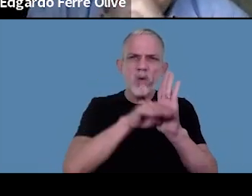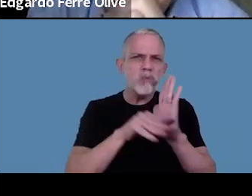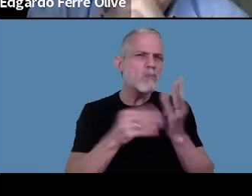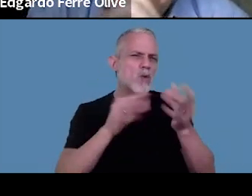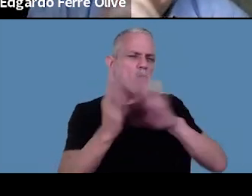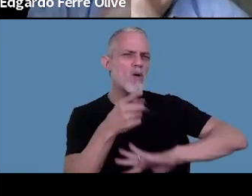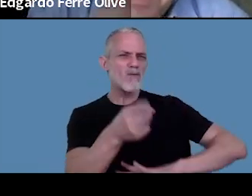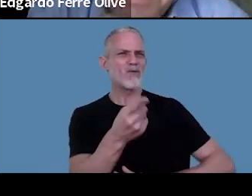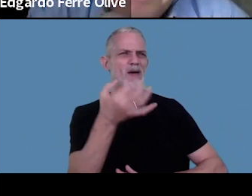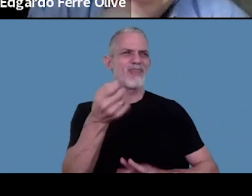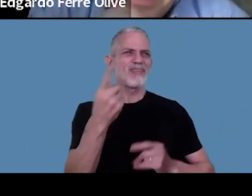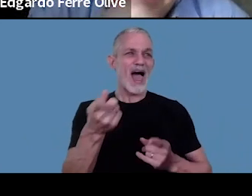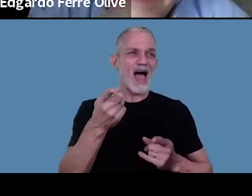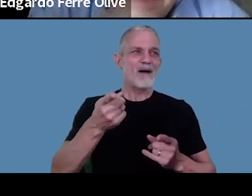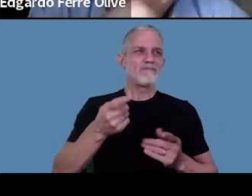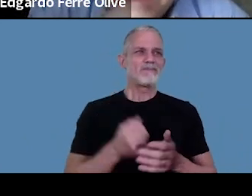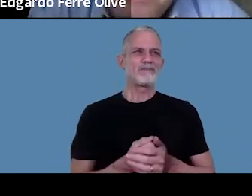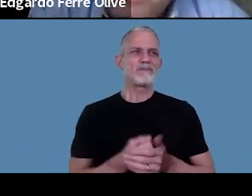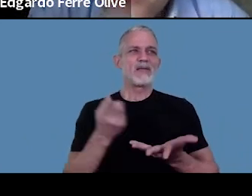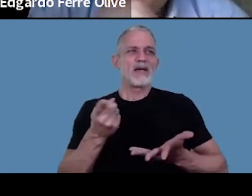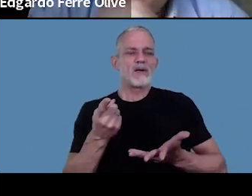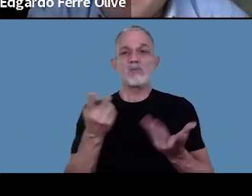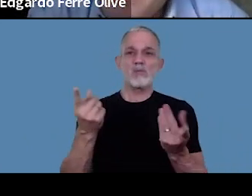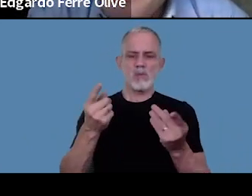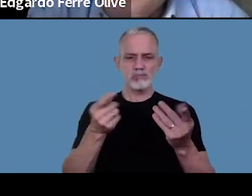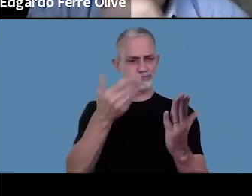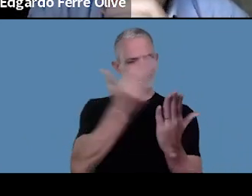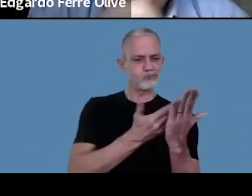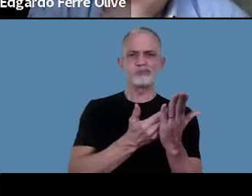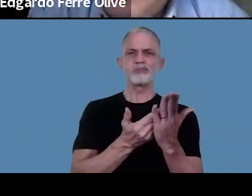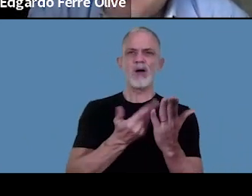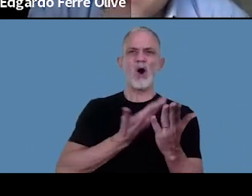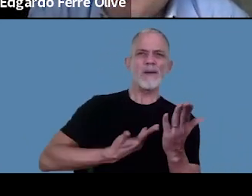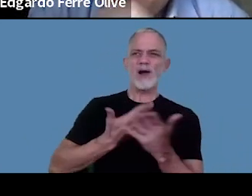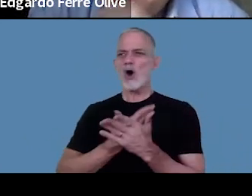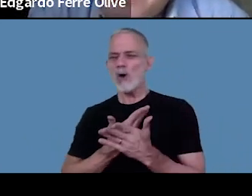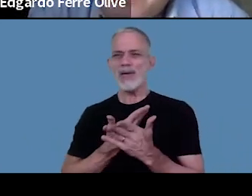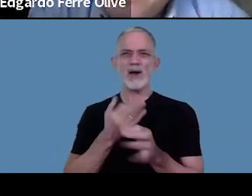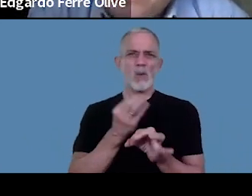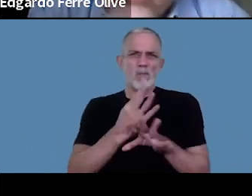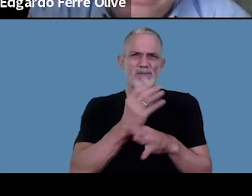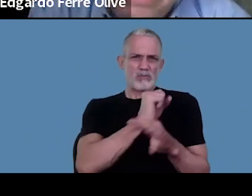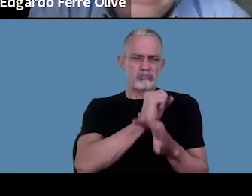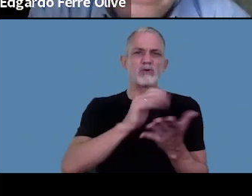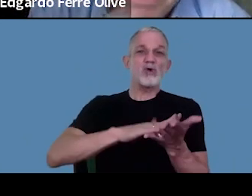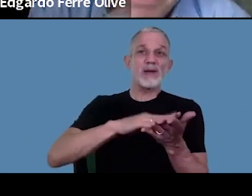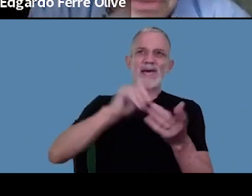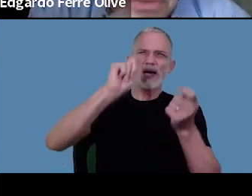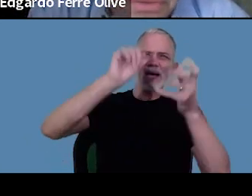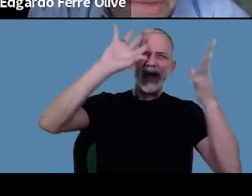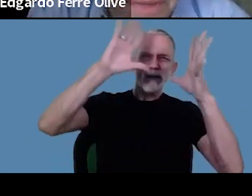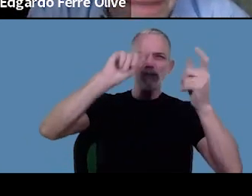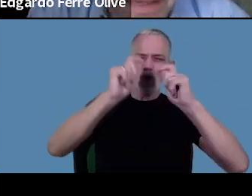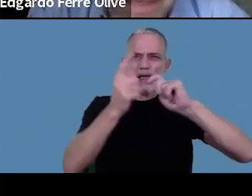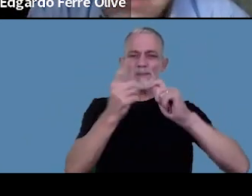existencia del panel de intercambio gubernamental, que son los especialistas en cambio climático. Uno de ellos es el